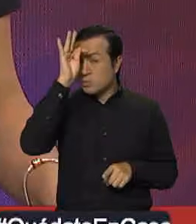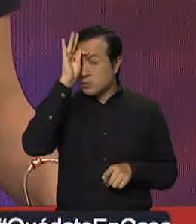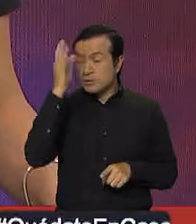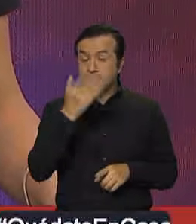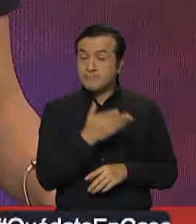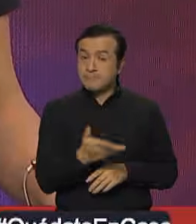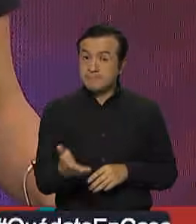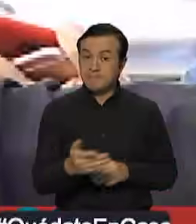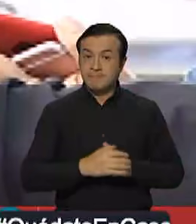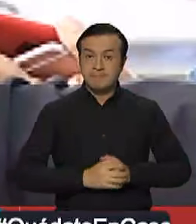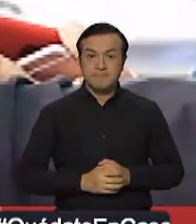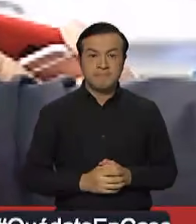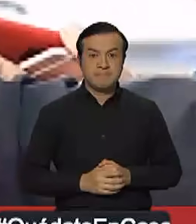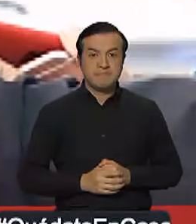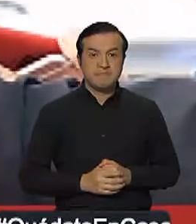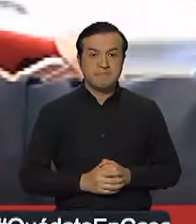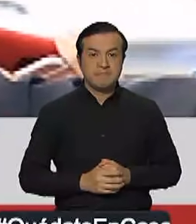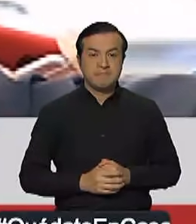Social.